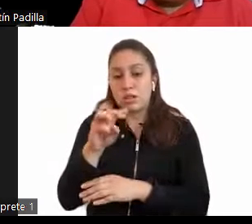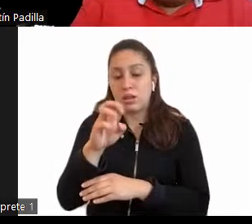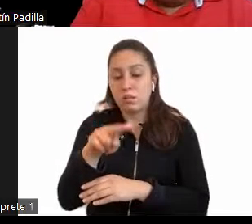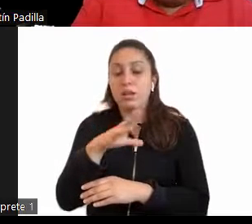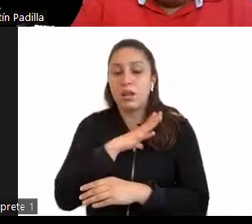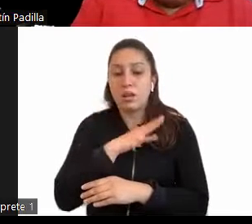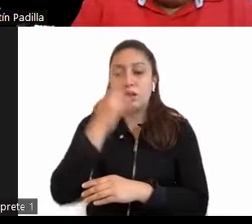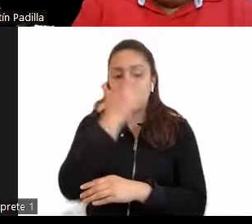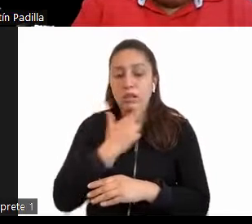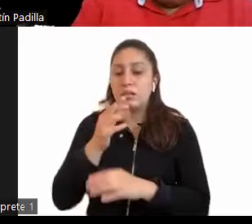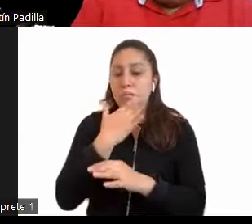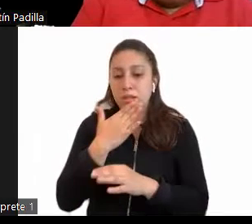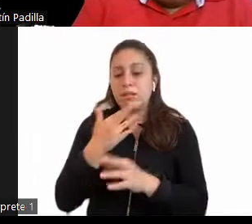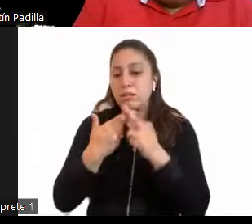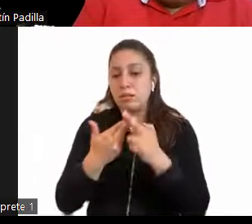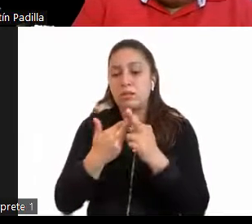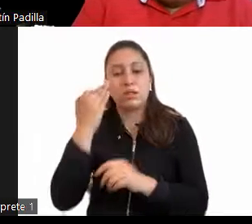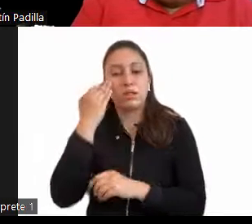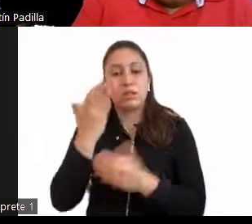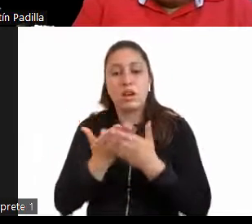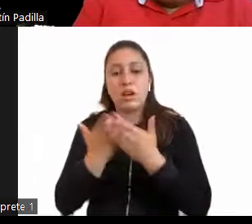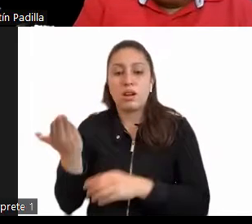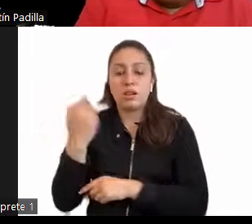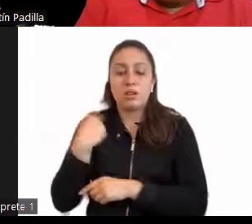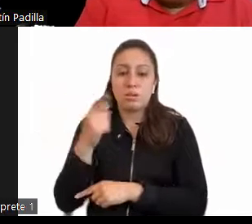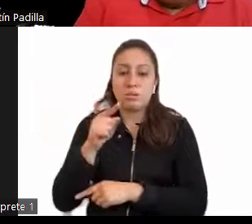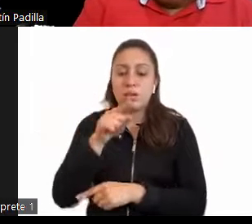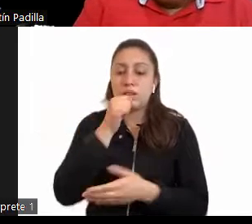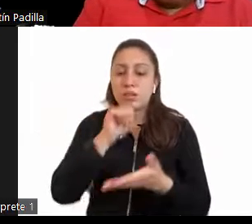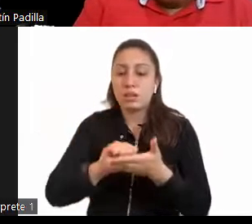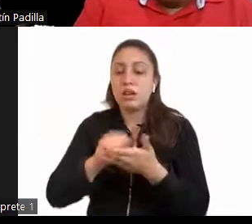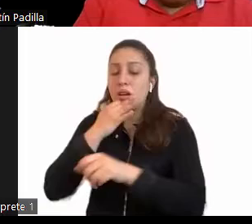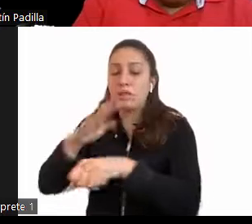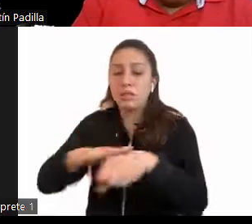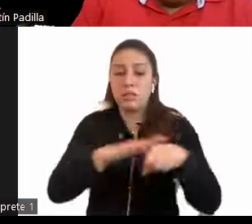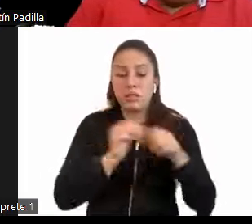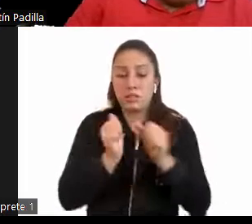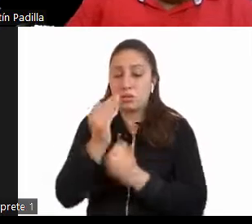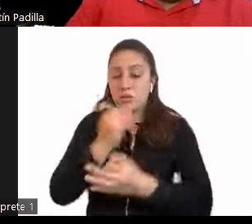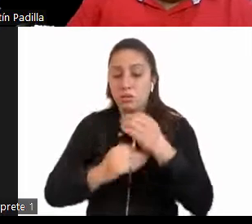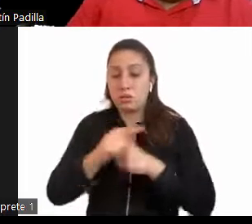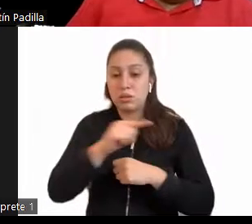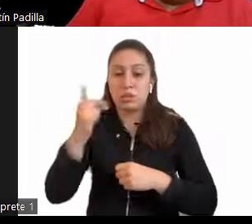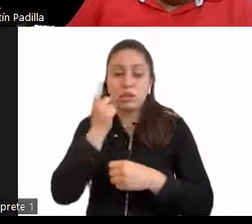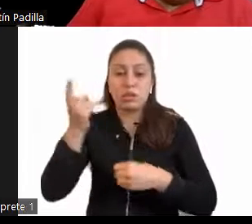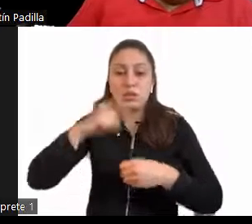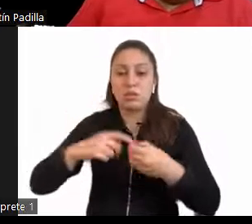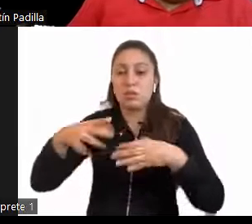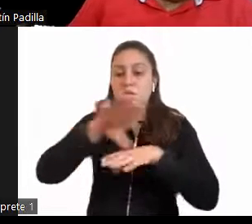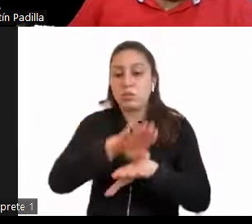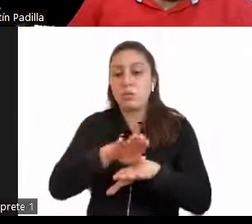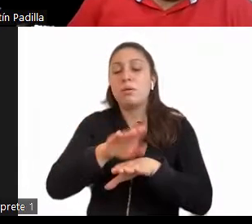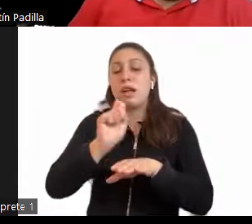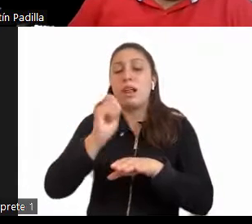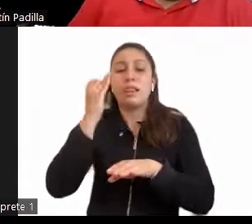ley en comento, por lo que se ha instruido a la Secretaría Técnica mantenga informada a las y los integrantes de esta comisión sobre el particular en tiempo y